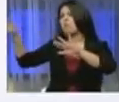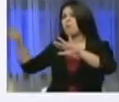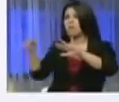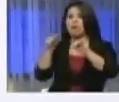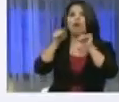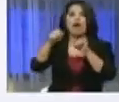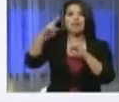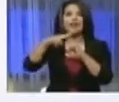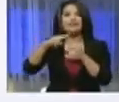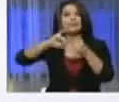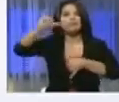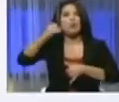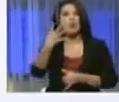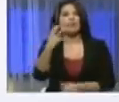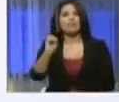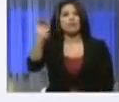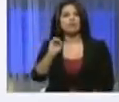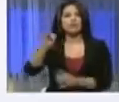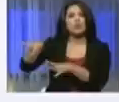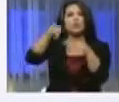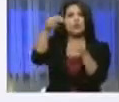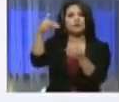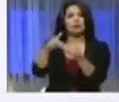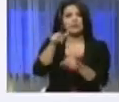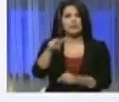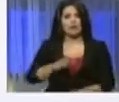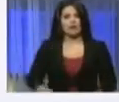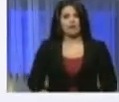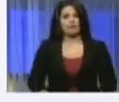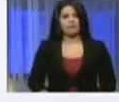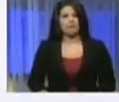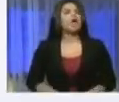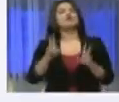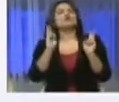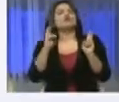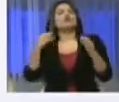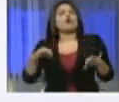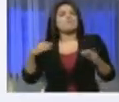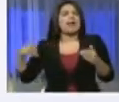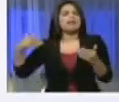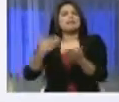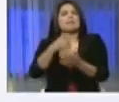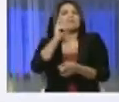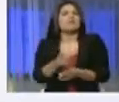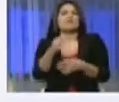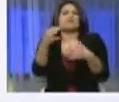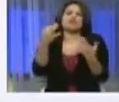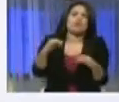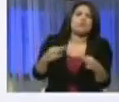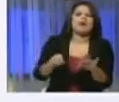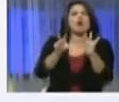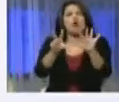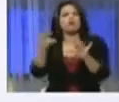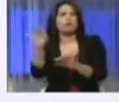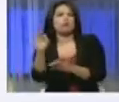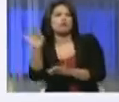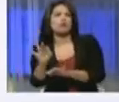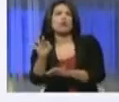40%. En condiciones normales no pasaría del 8%. Por el número de vehículos, el número de